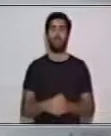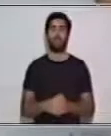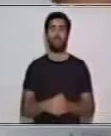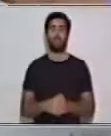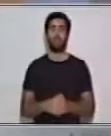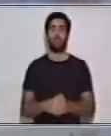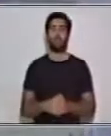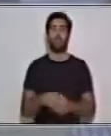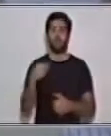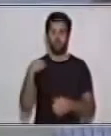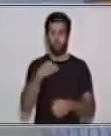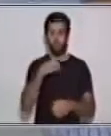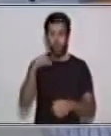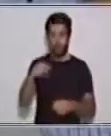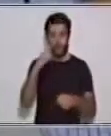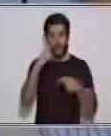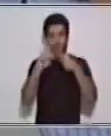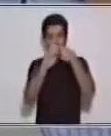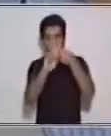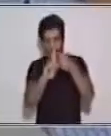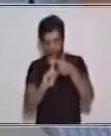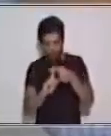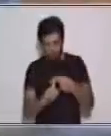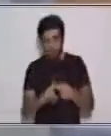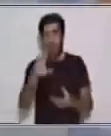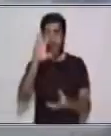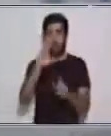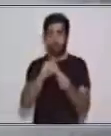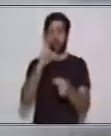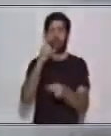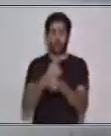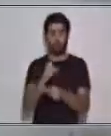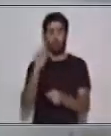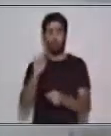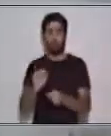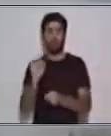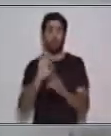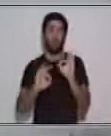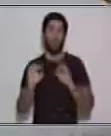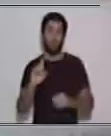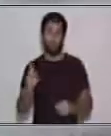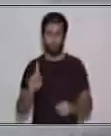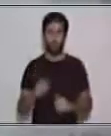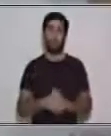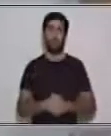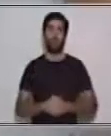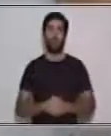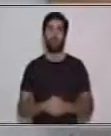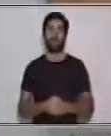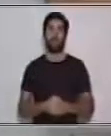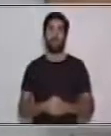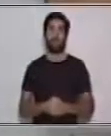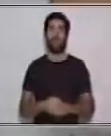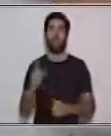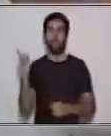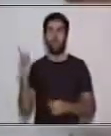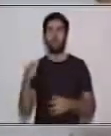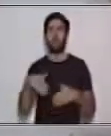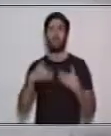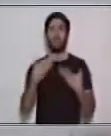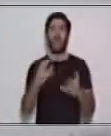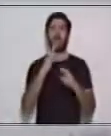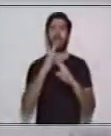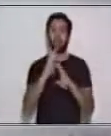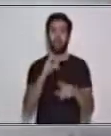hermanos. Vamos a sumar estos números de acá y nos tendría que dar como resultado